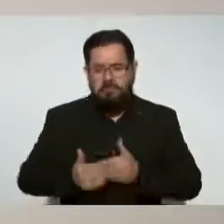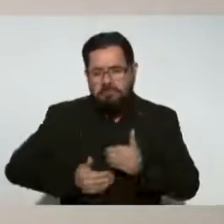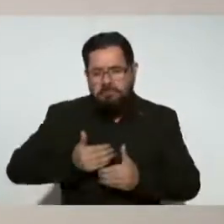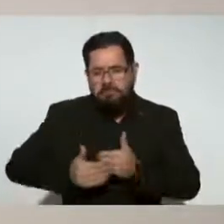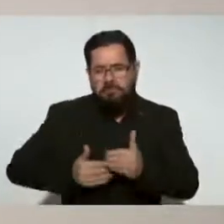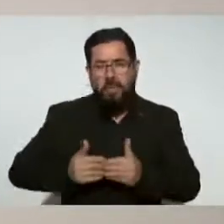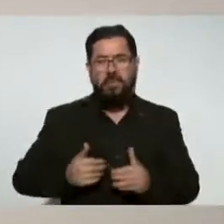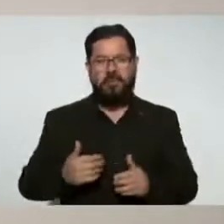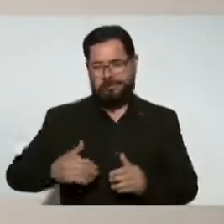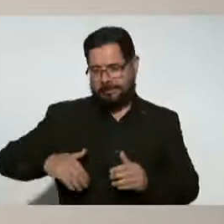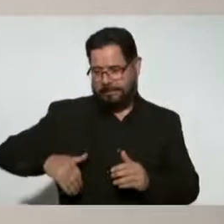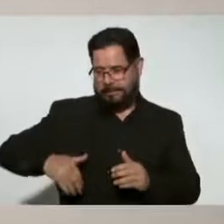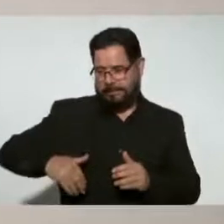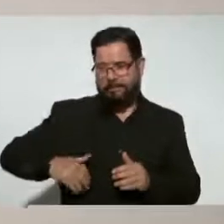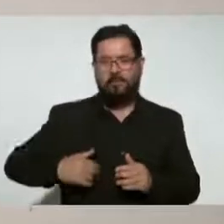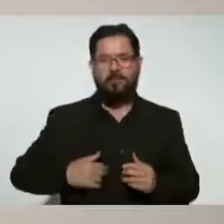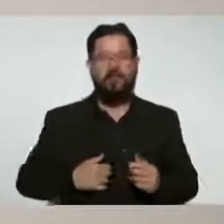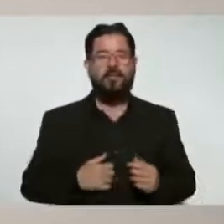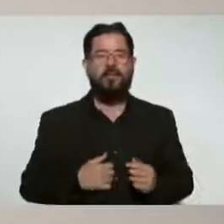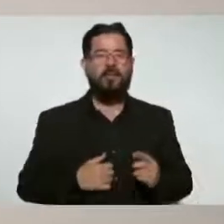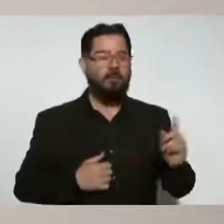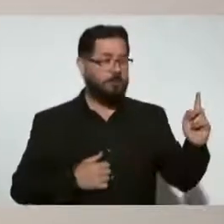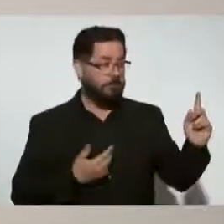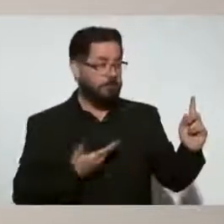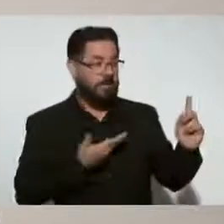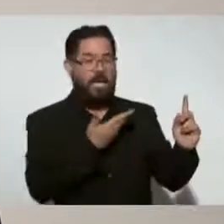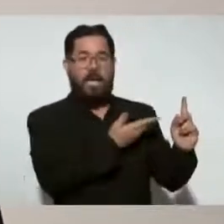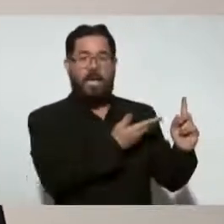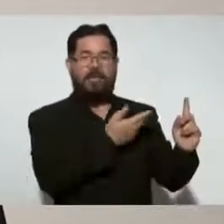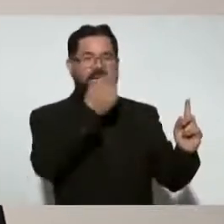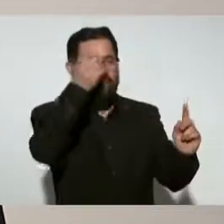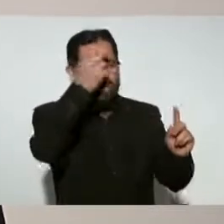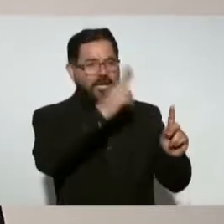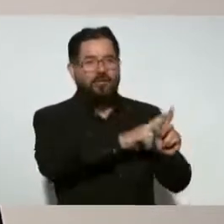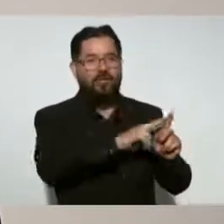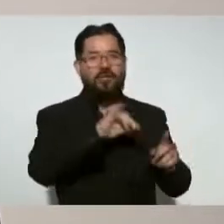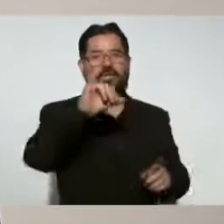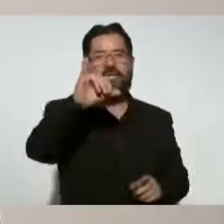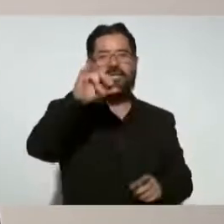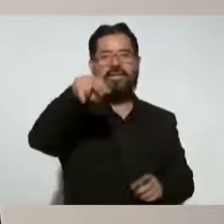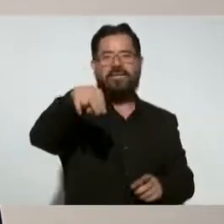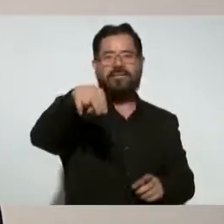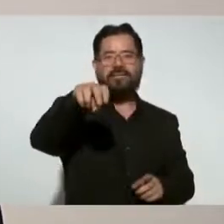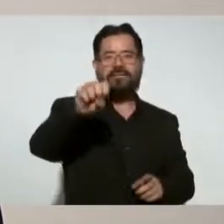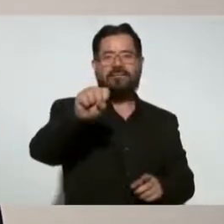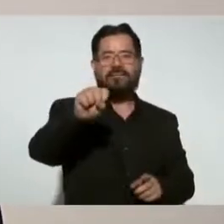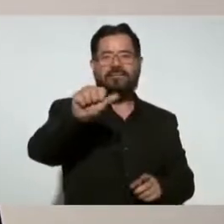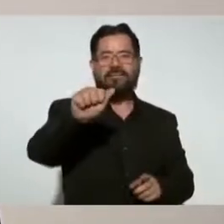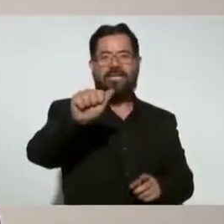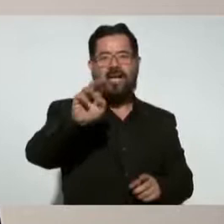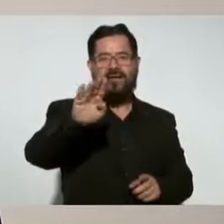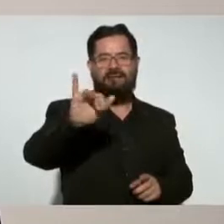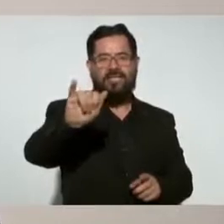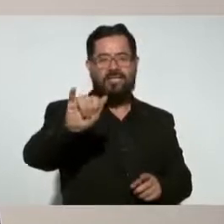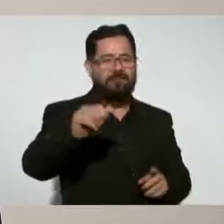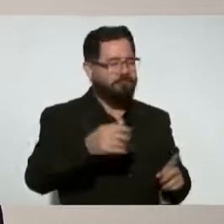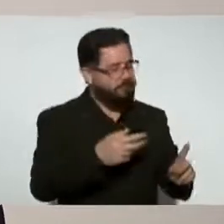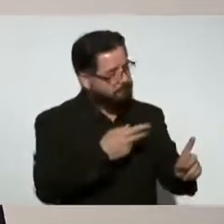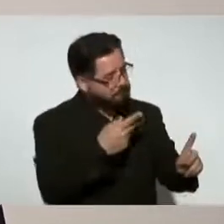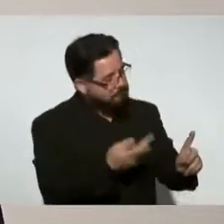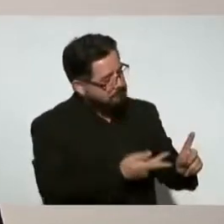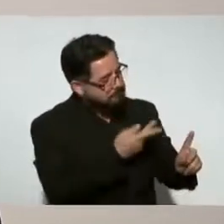preguntaba yo al director del INSABI, le preguntaba